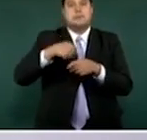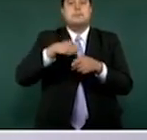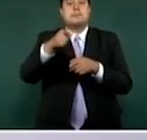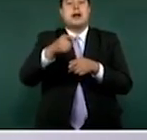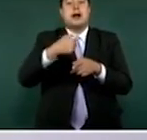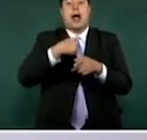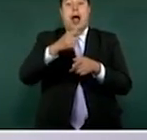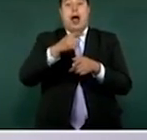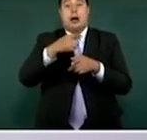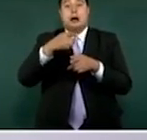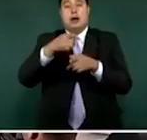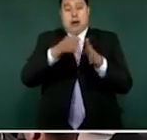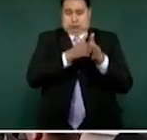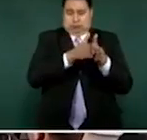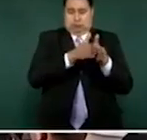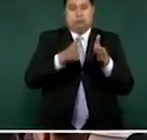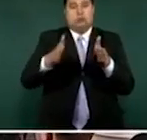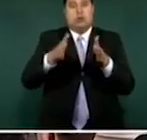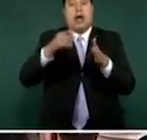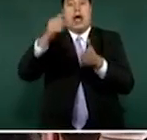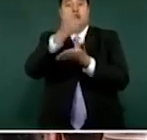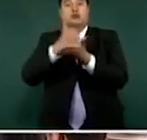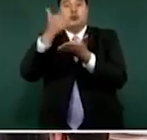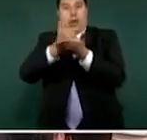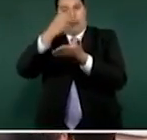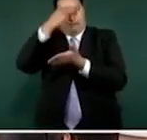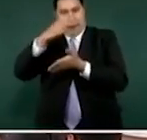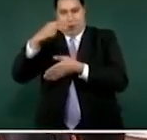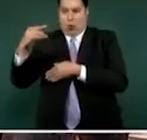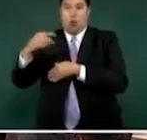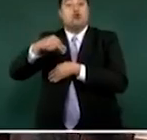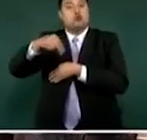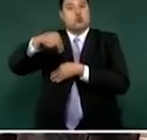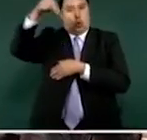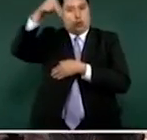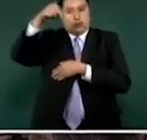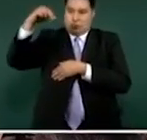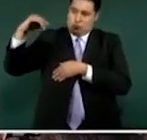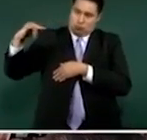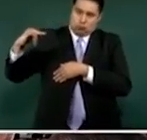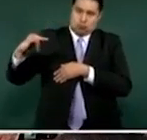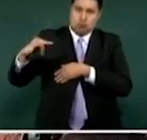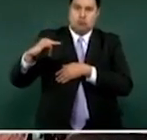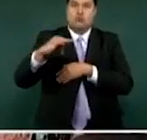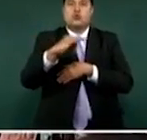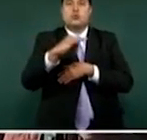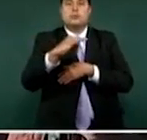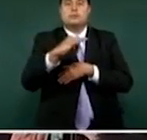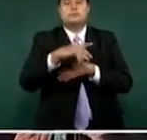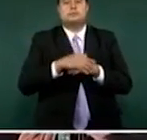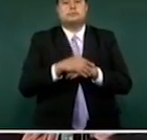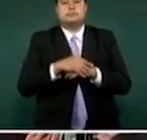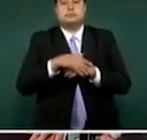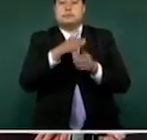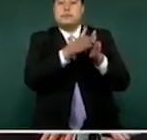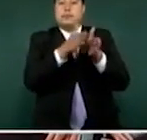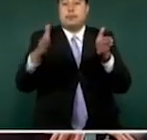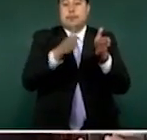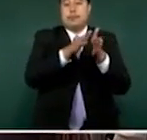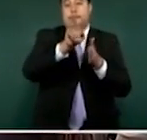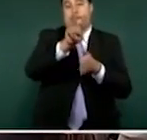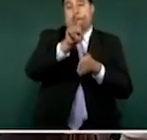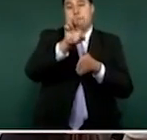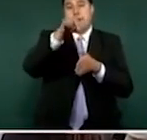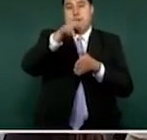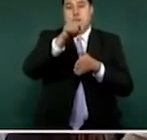largo itinerario que viene de la Ciudad de México, que viene del norte rumbo a la Ciudad de México, es en el tramo de Ventura